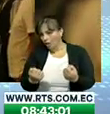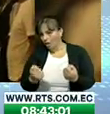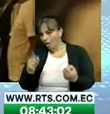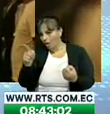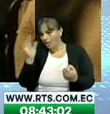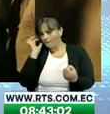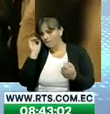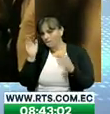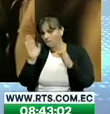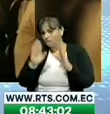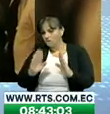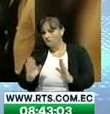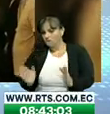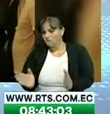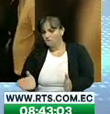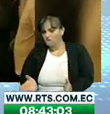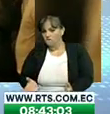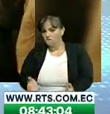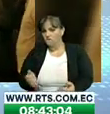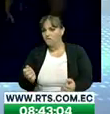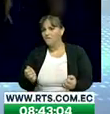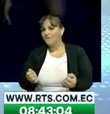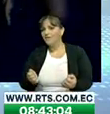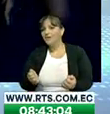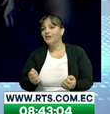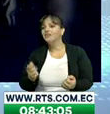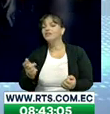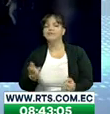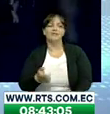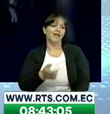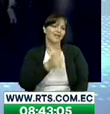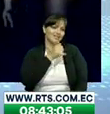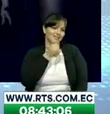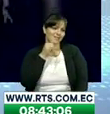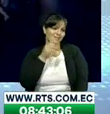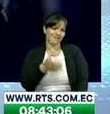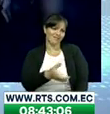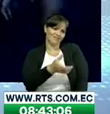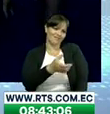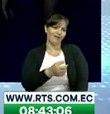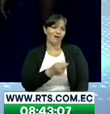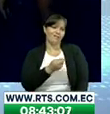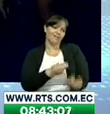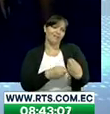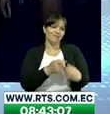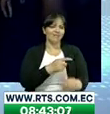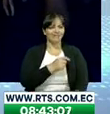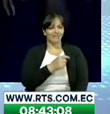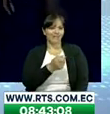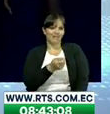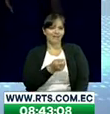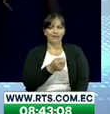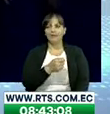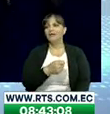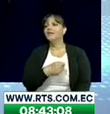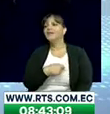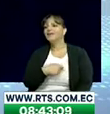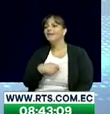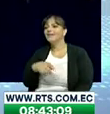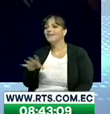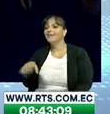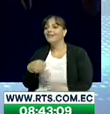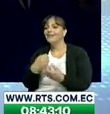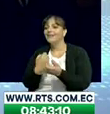ya le digo no queda nada para la imaginación entonces le compran y se van bebiendo en todo lo ancho de la avenida orellana